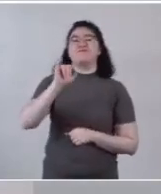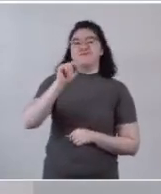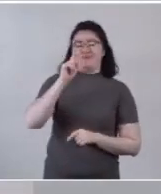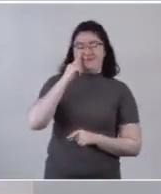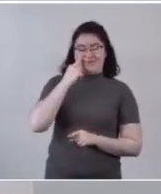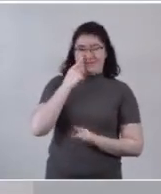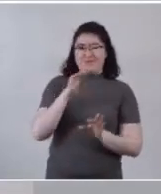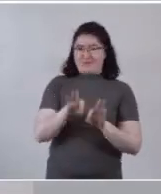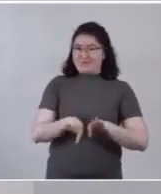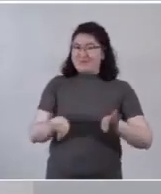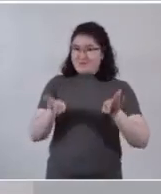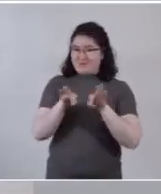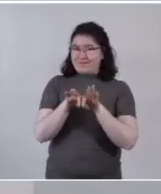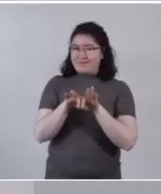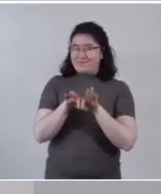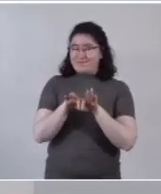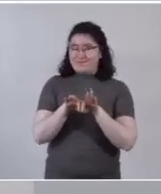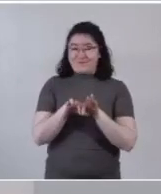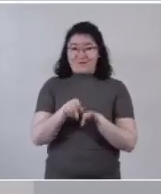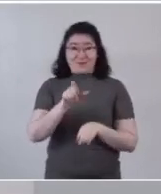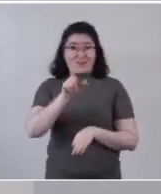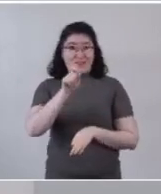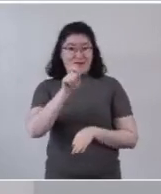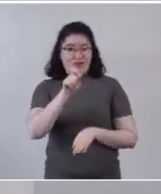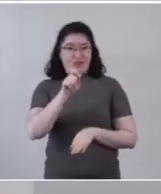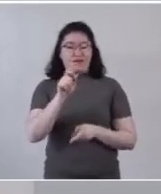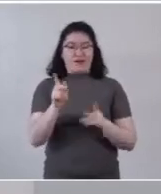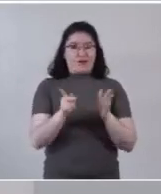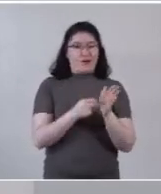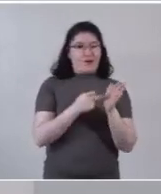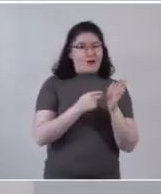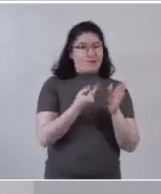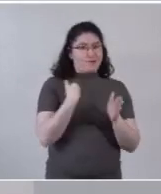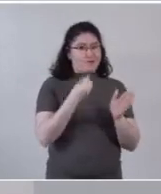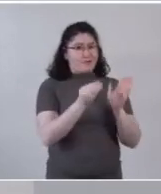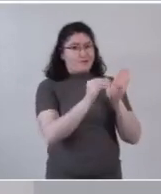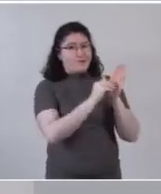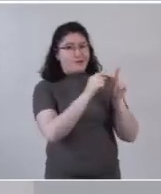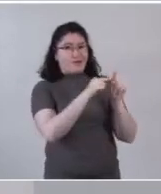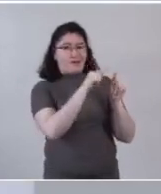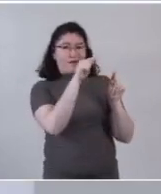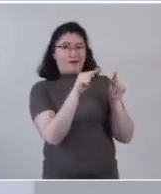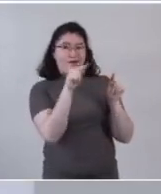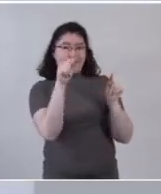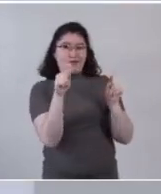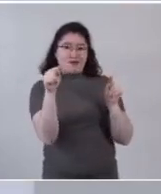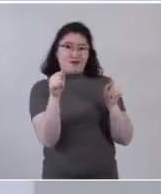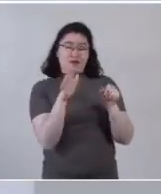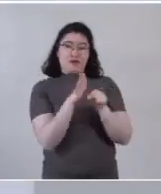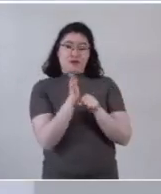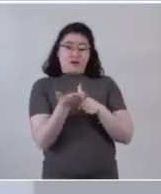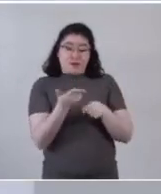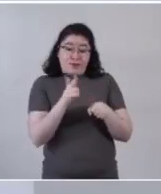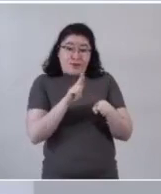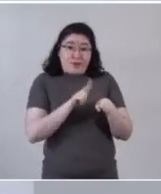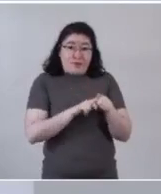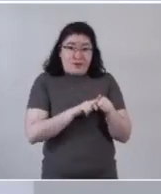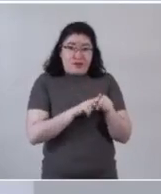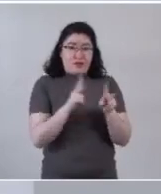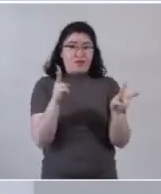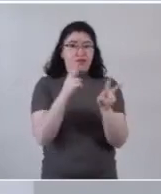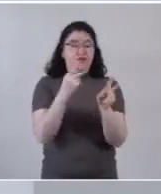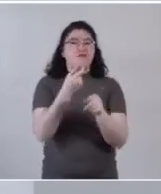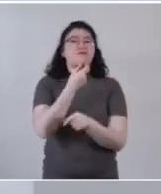estos ventiladores, fíjense, si pones otra vez la gráfica de ocupación hospitalaria con